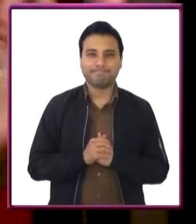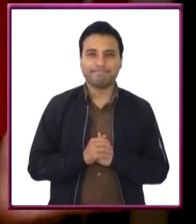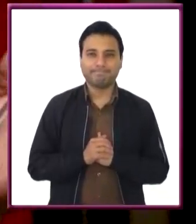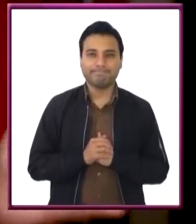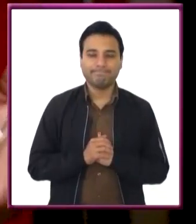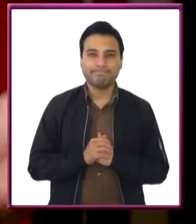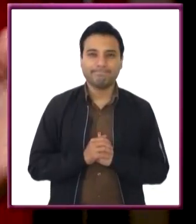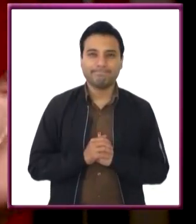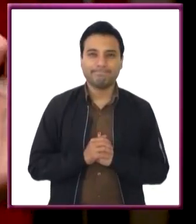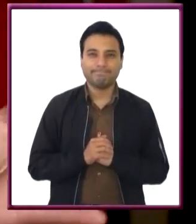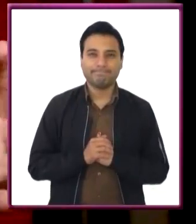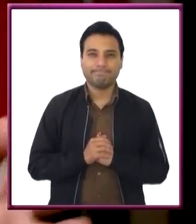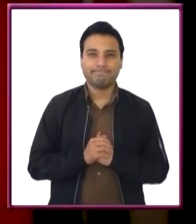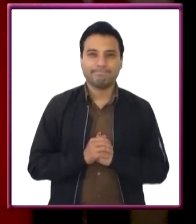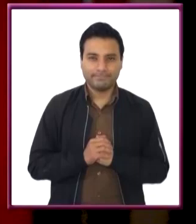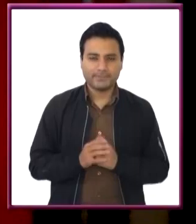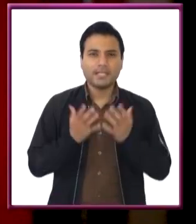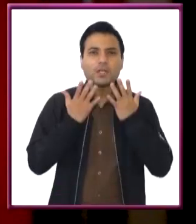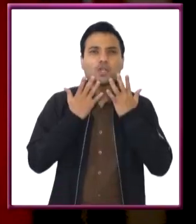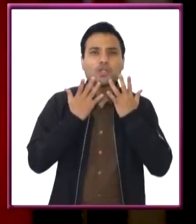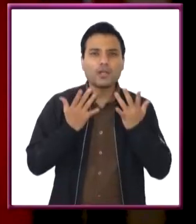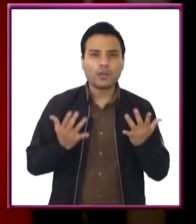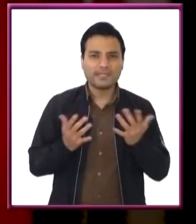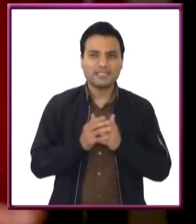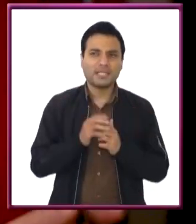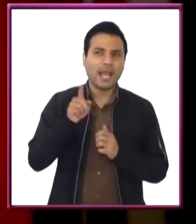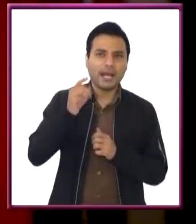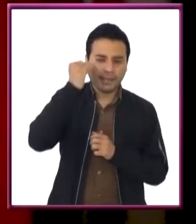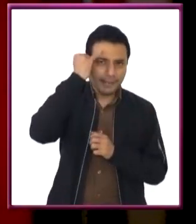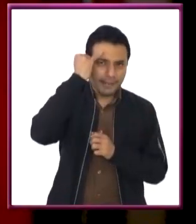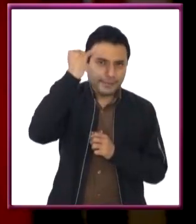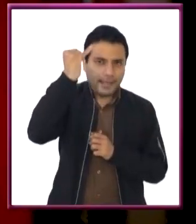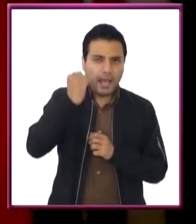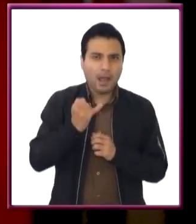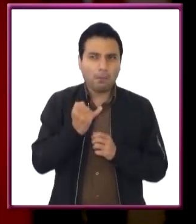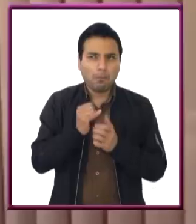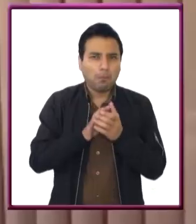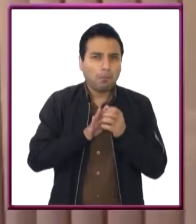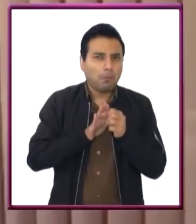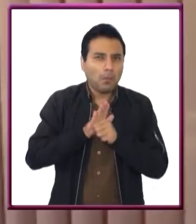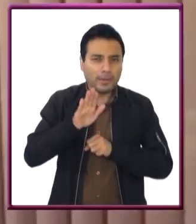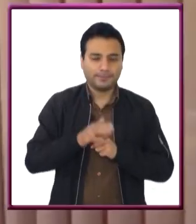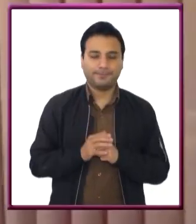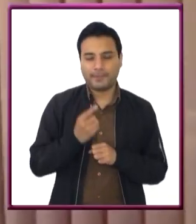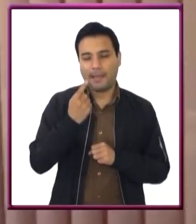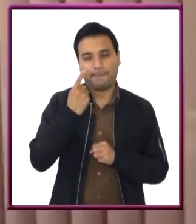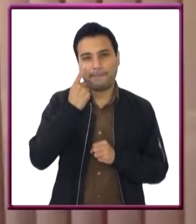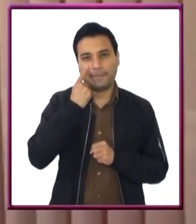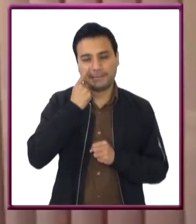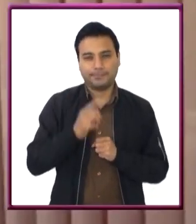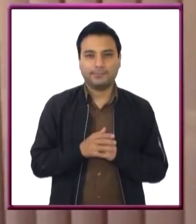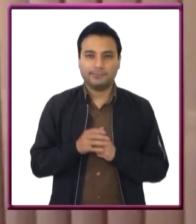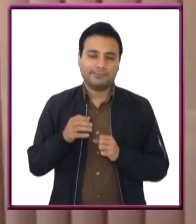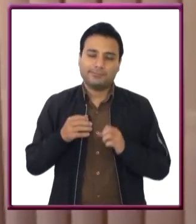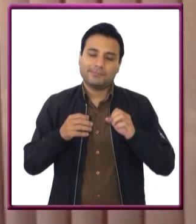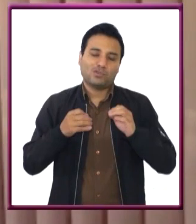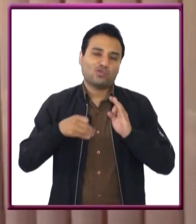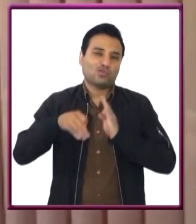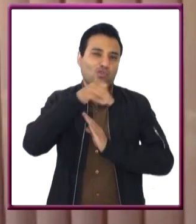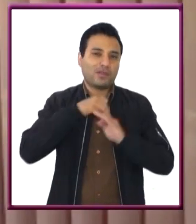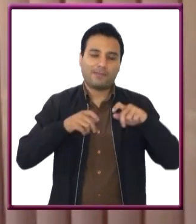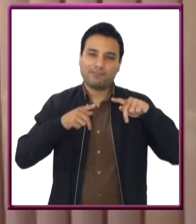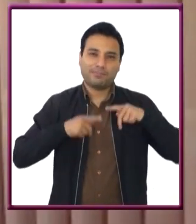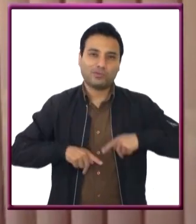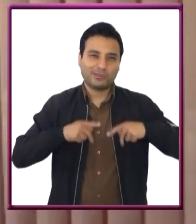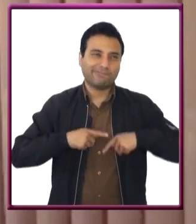las aportaciones al conocimiento de Leonardo da Vinci? ¿Qué nos podrías platicar al respecto? Bueno, todos nosotros seguro